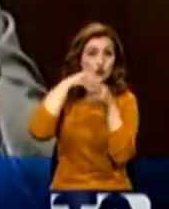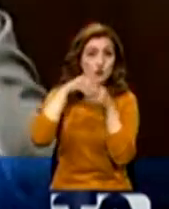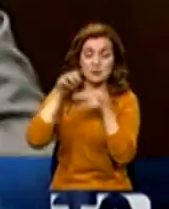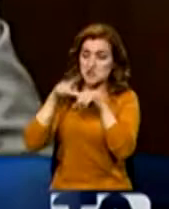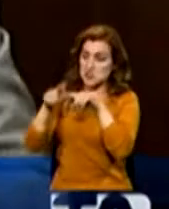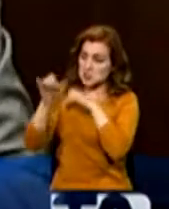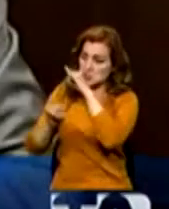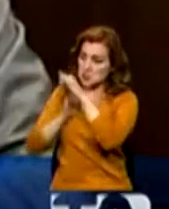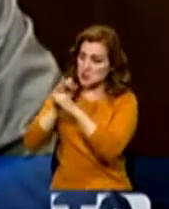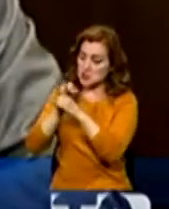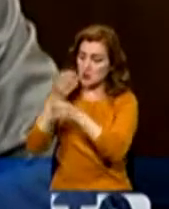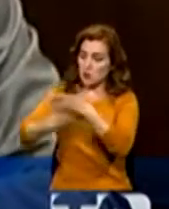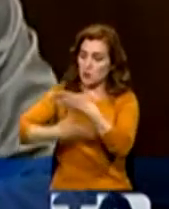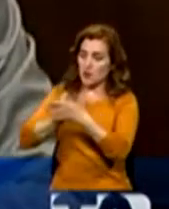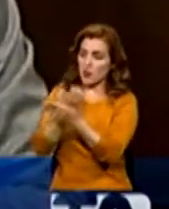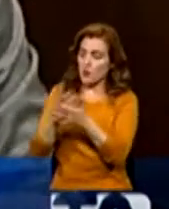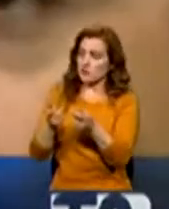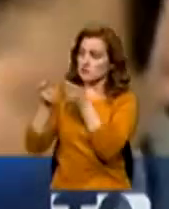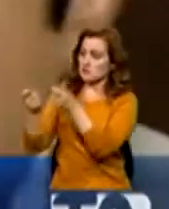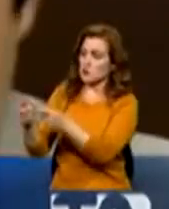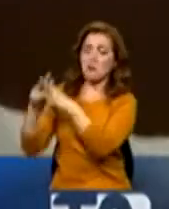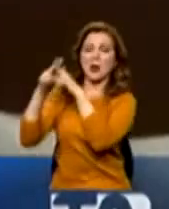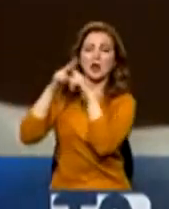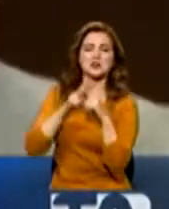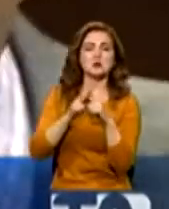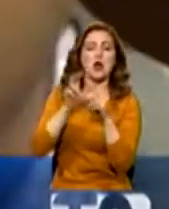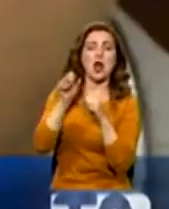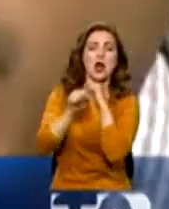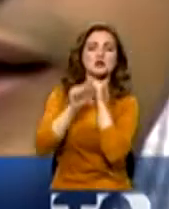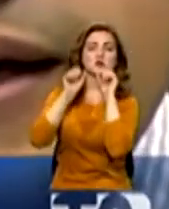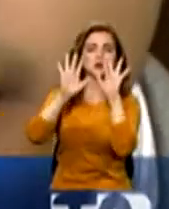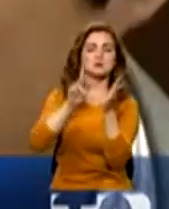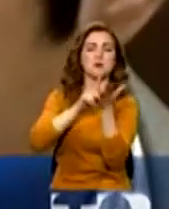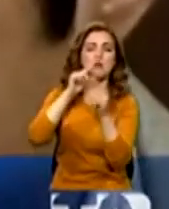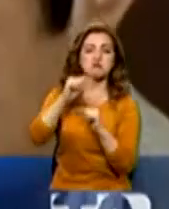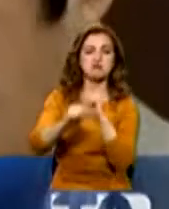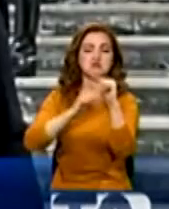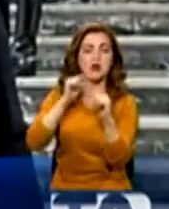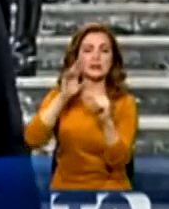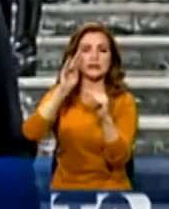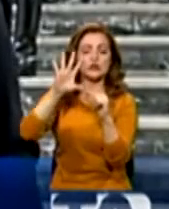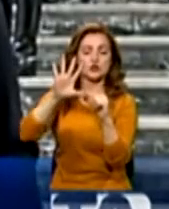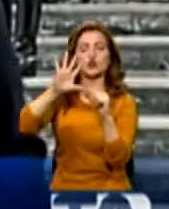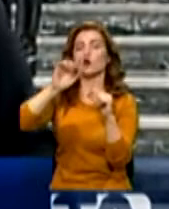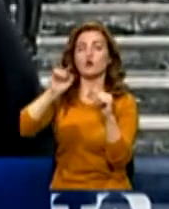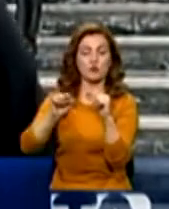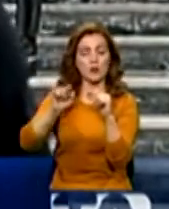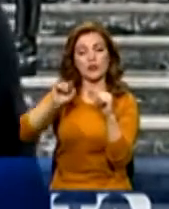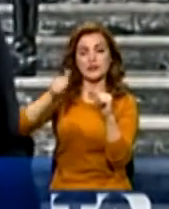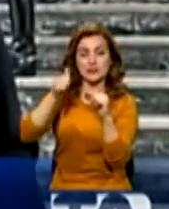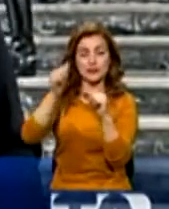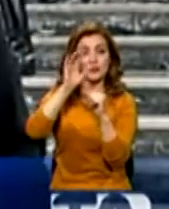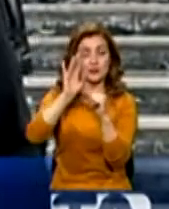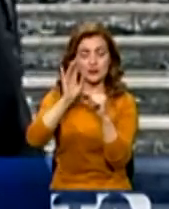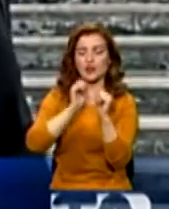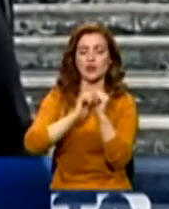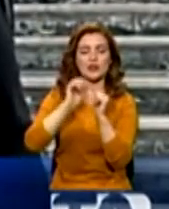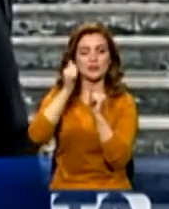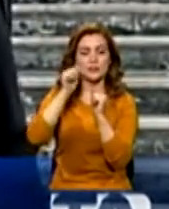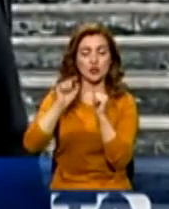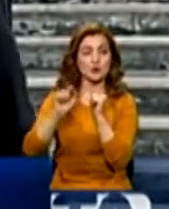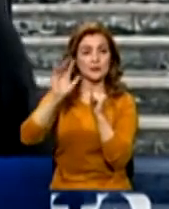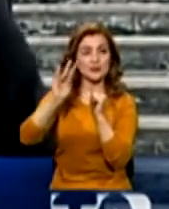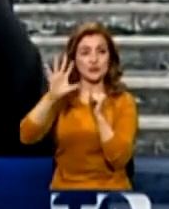a 10 años y con una tasa de interés del 10 75 por ciento él dijo que estas fueron las mejores condiciones